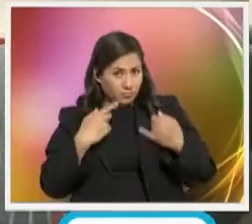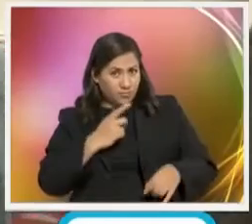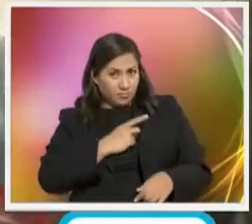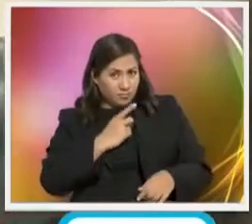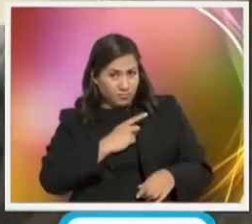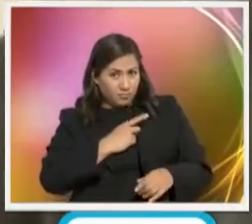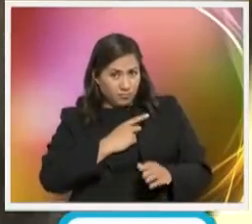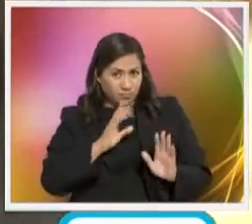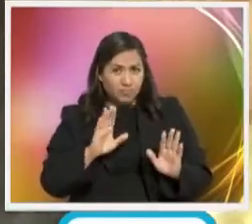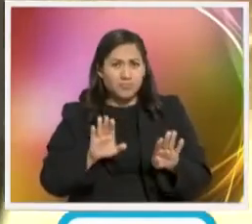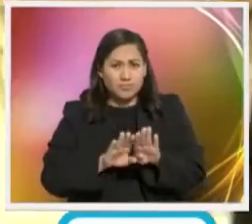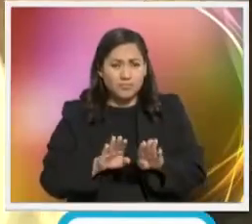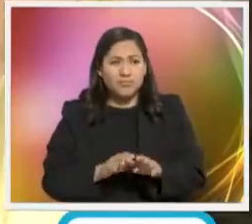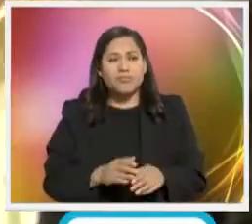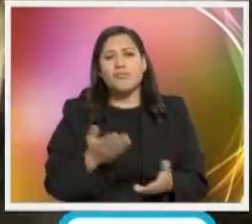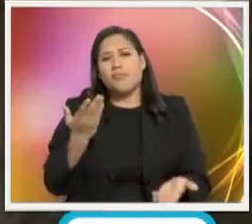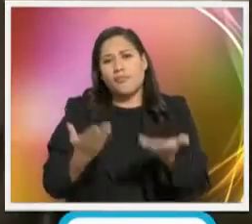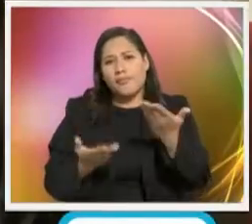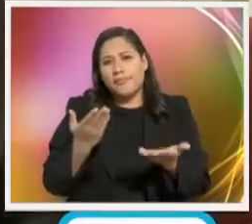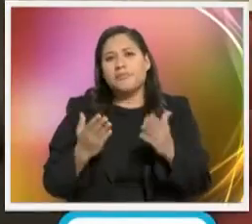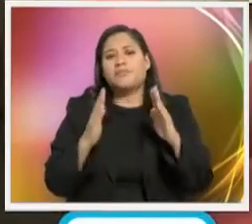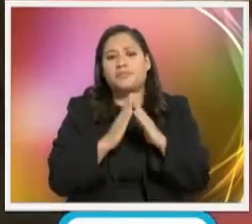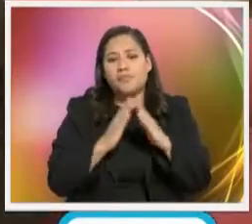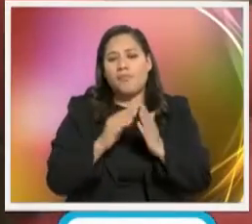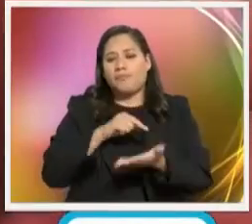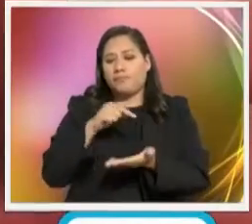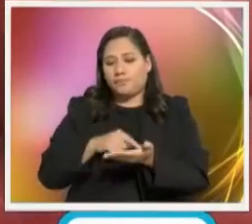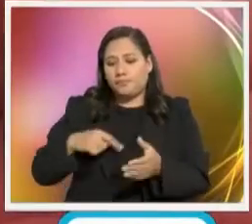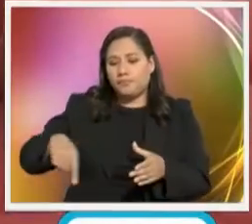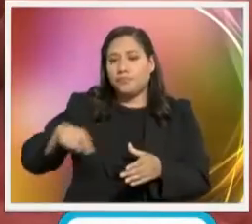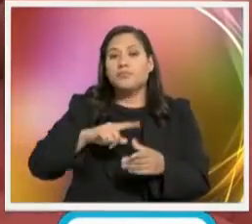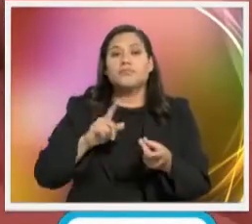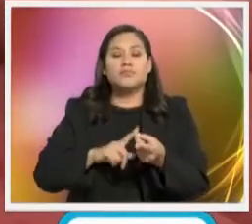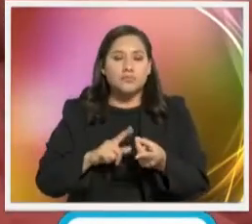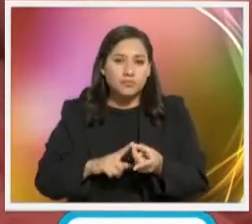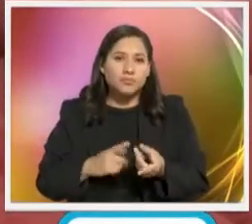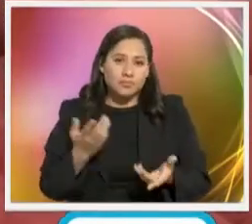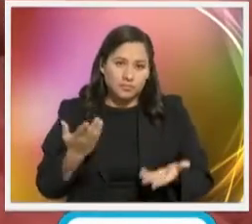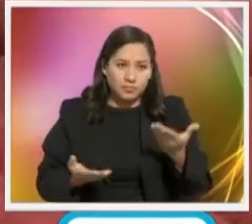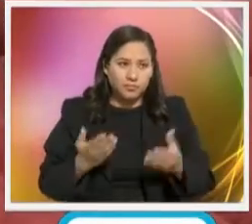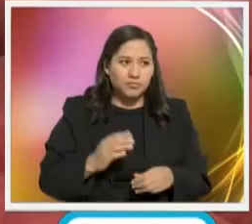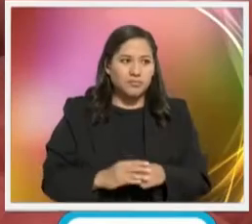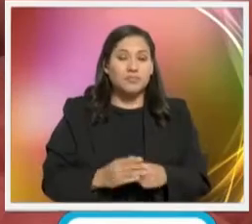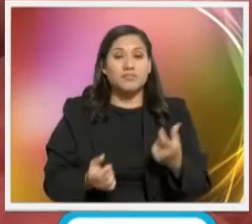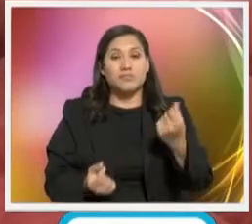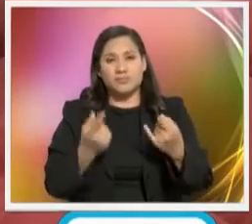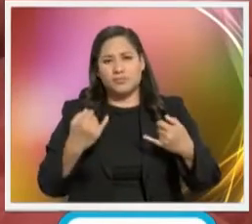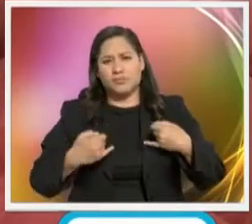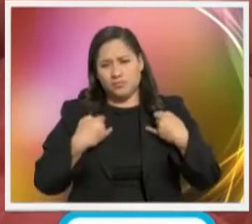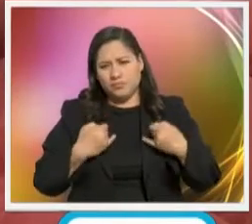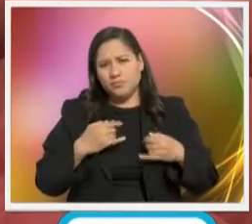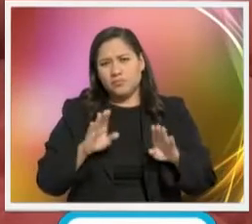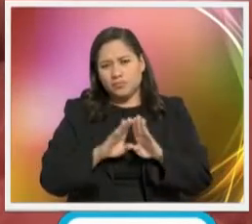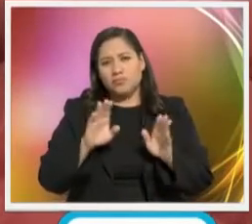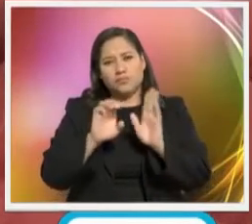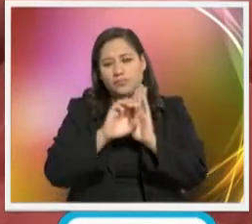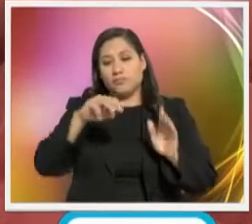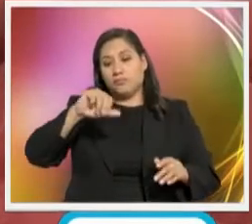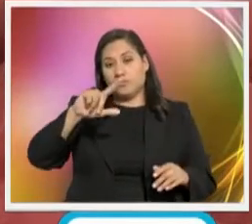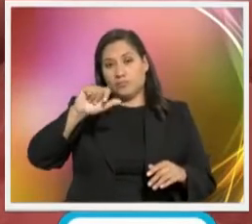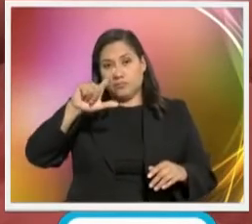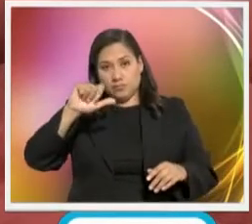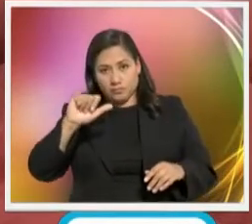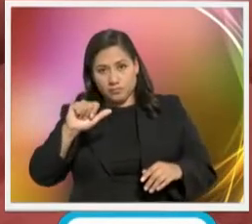pues depende, yo creo que dónde vivan, porque hay jóvenes también donde Claro. bueno, que están más, bueno, como Malala, digo, Sí. aquí,